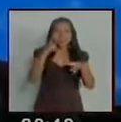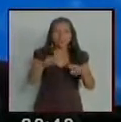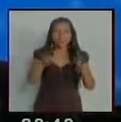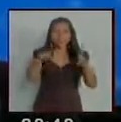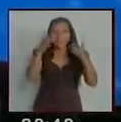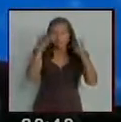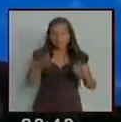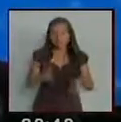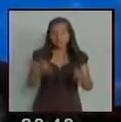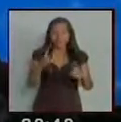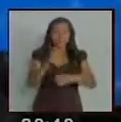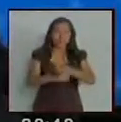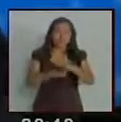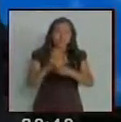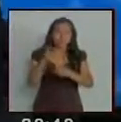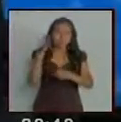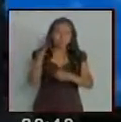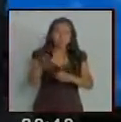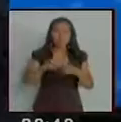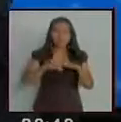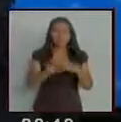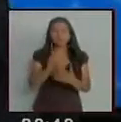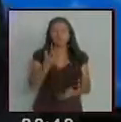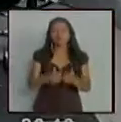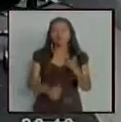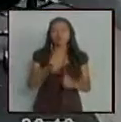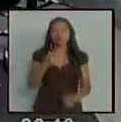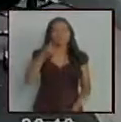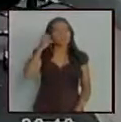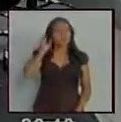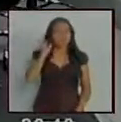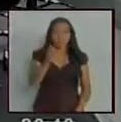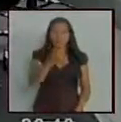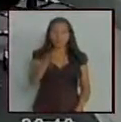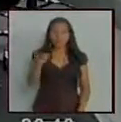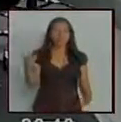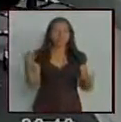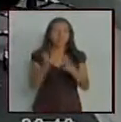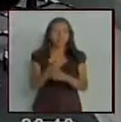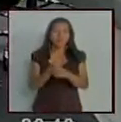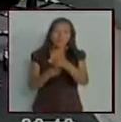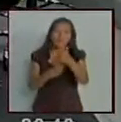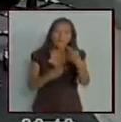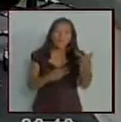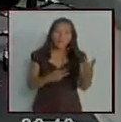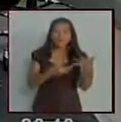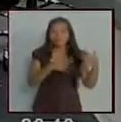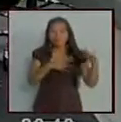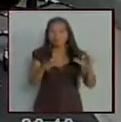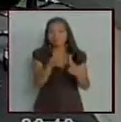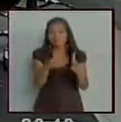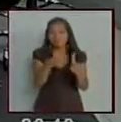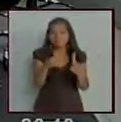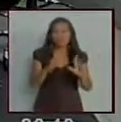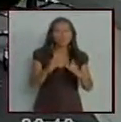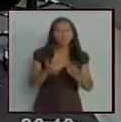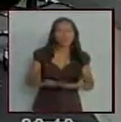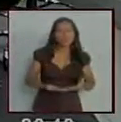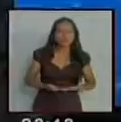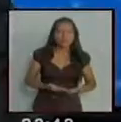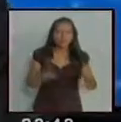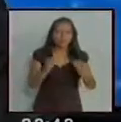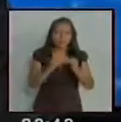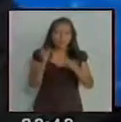que a determinada edad pues se presenten problemas en el oído, unos más graves que otros. Cuéntenos eso, hablemos